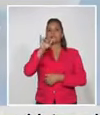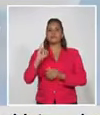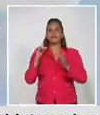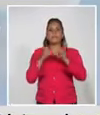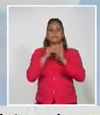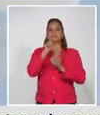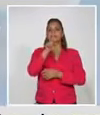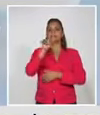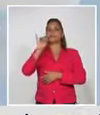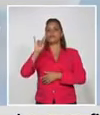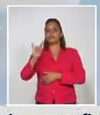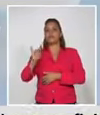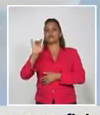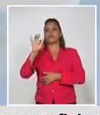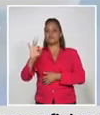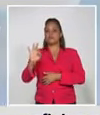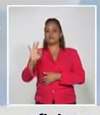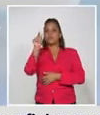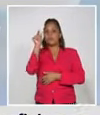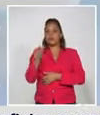26.198 pacientes ingresados,